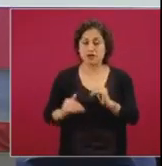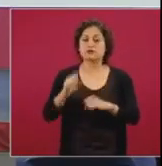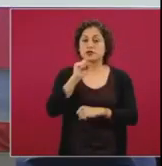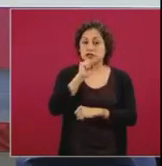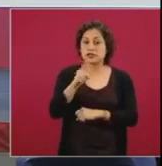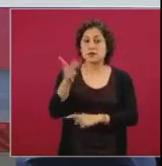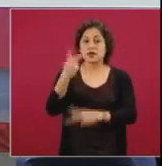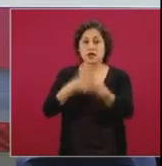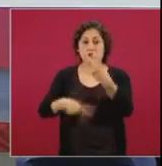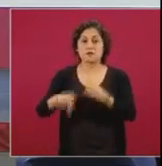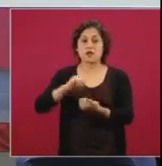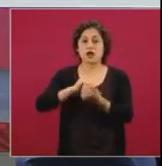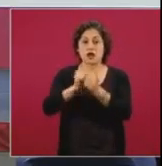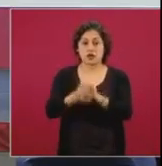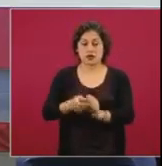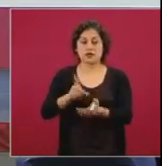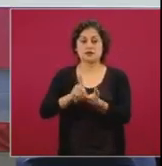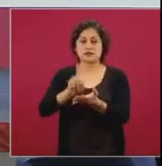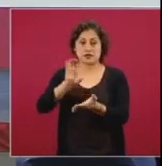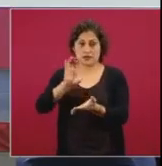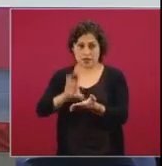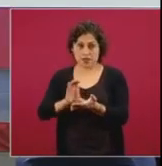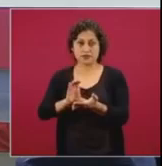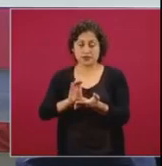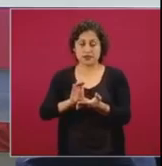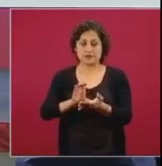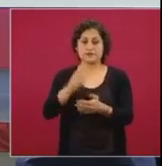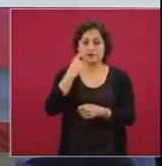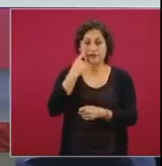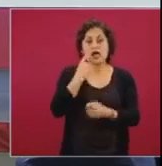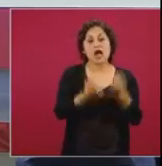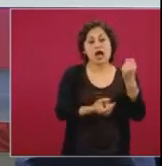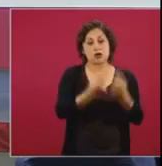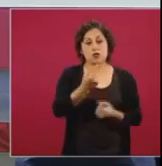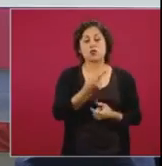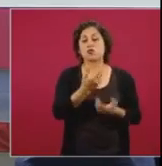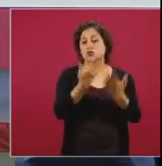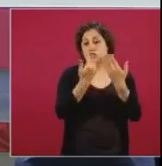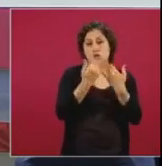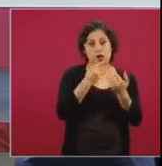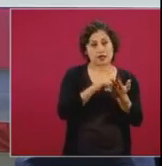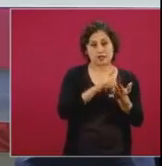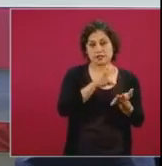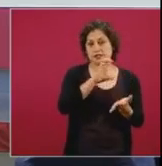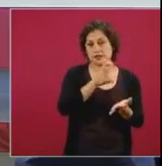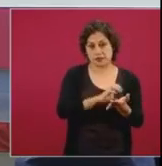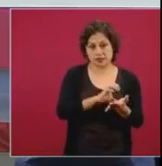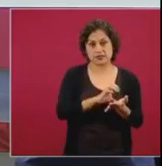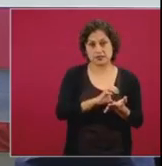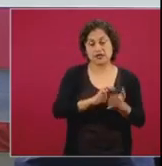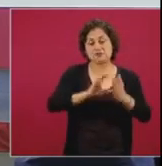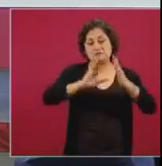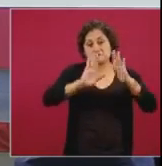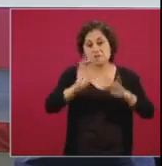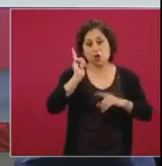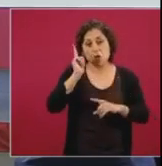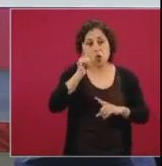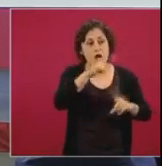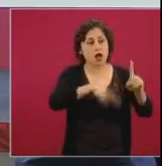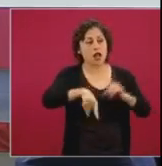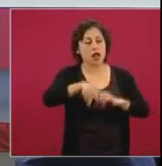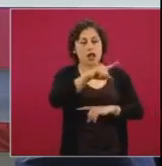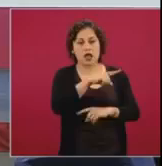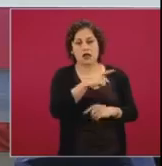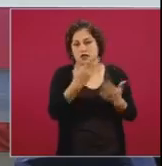2, bueno, tenemos 3 grados de discapacidades: sin discapacidad, que es la 0, que es donde quisiéramos encontrar a todos nuestros casos